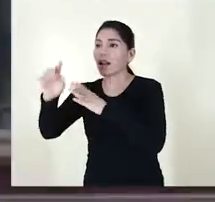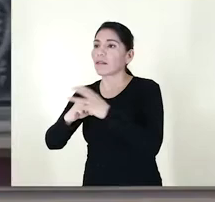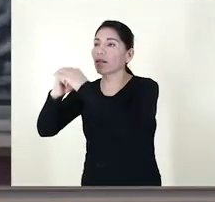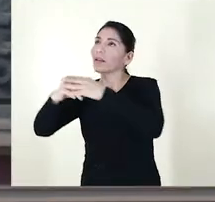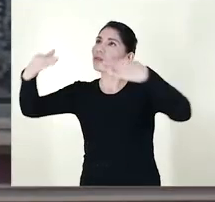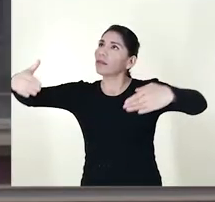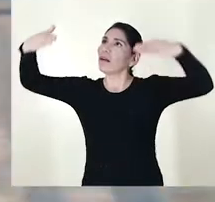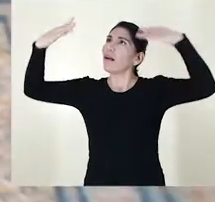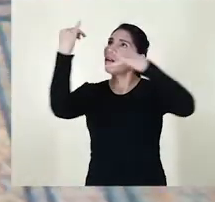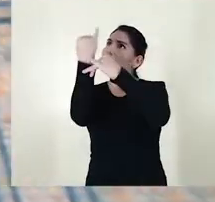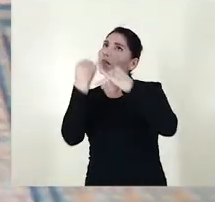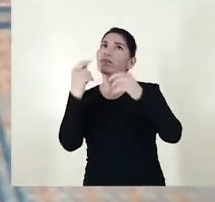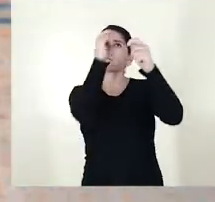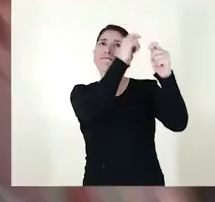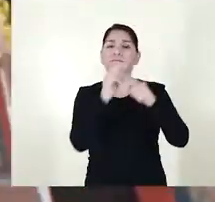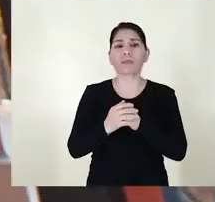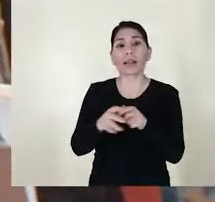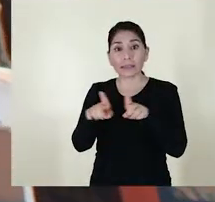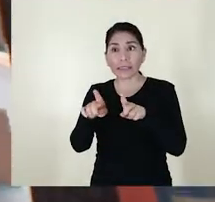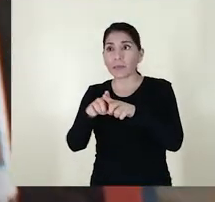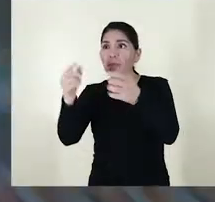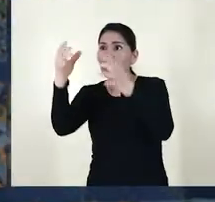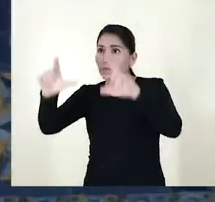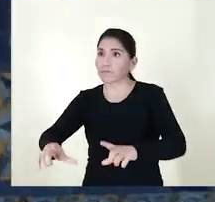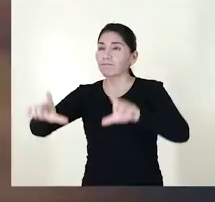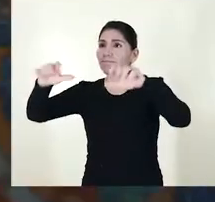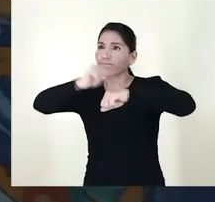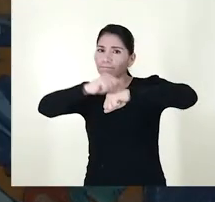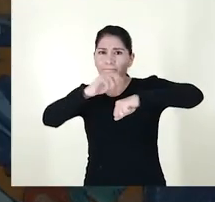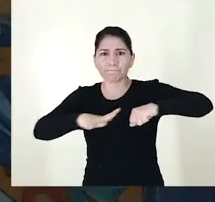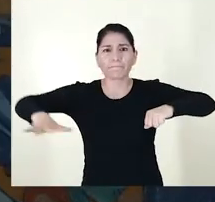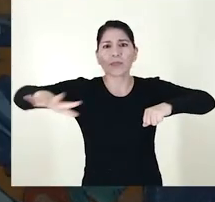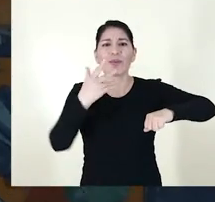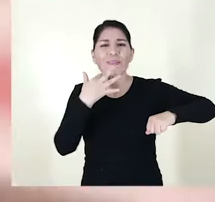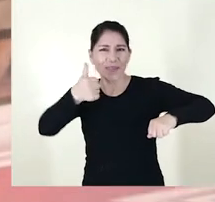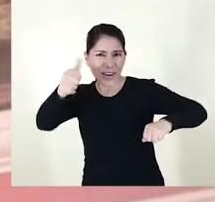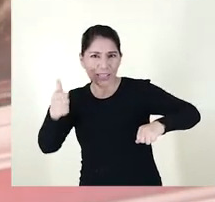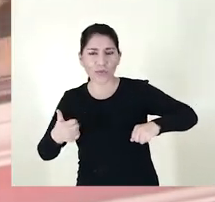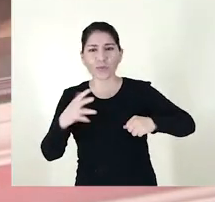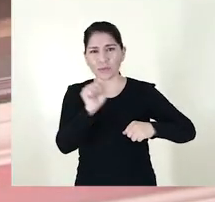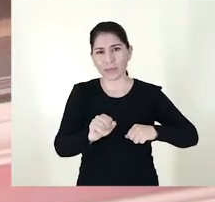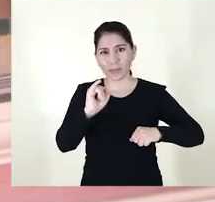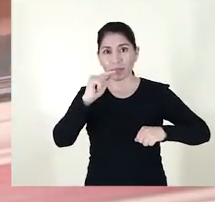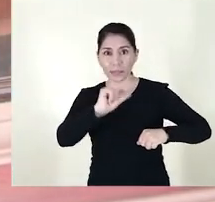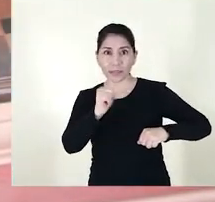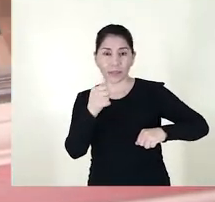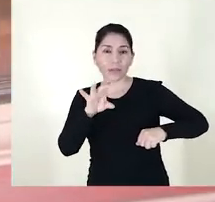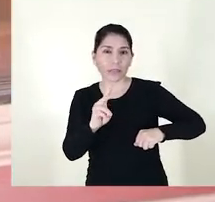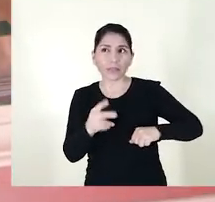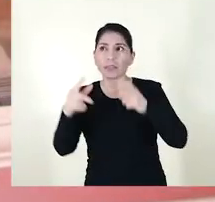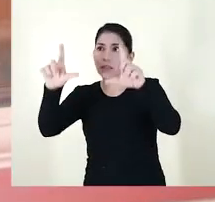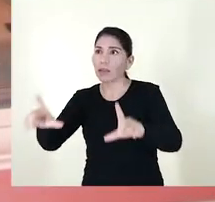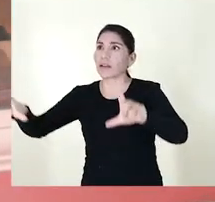principal y el artesonado de su techo, los azulejos sevillanos que datan del inicio del siglo XVII, los lienzos de la vida de su